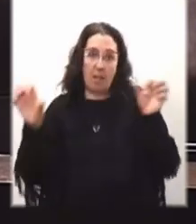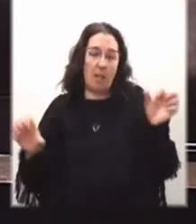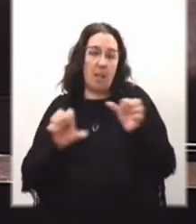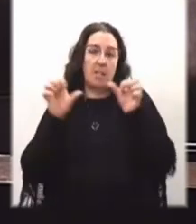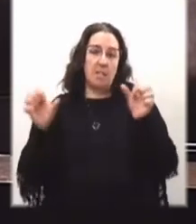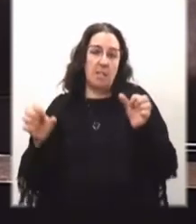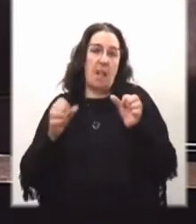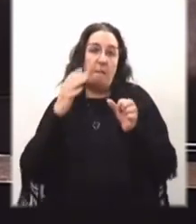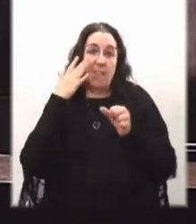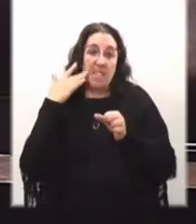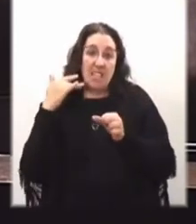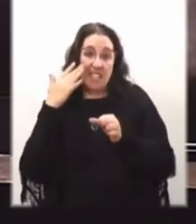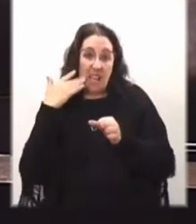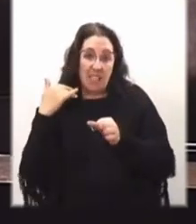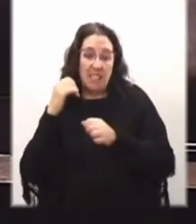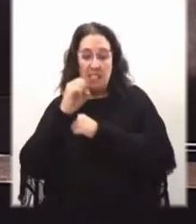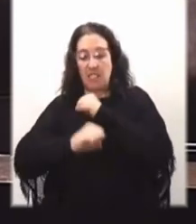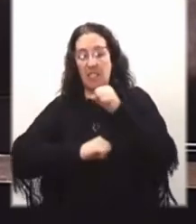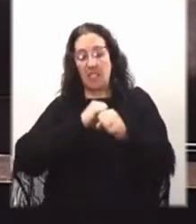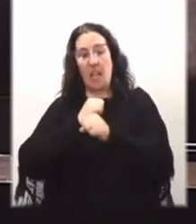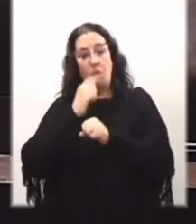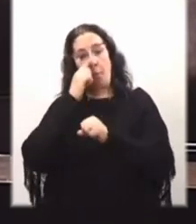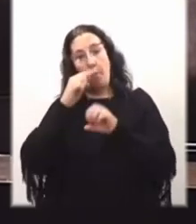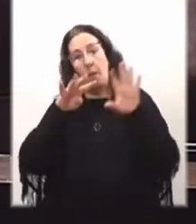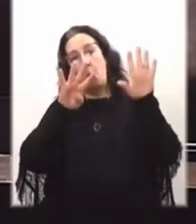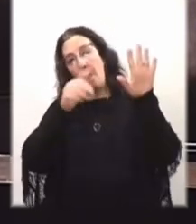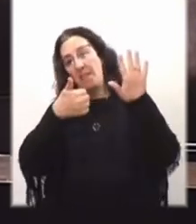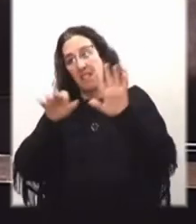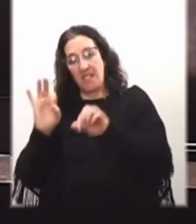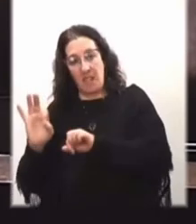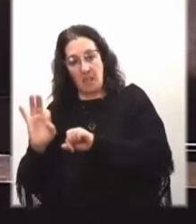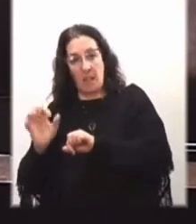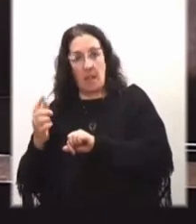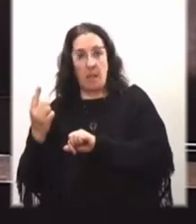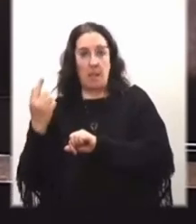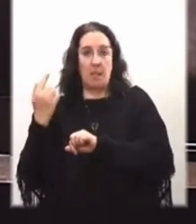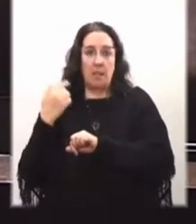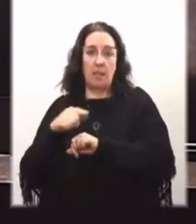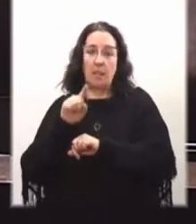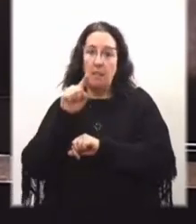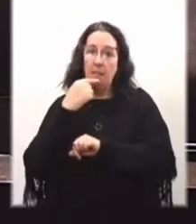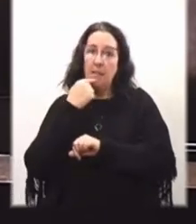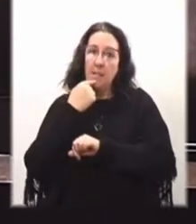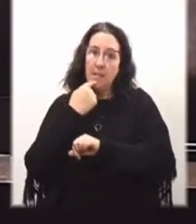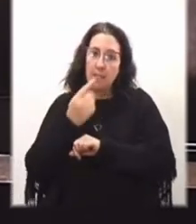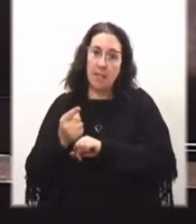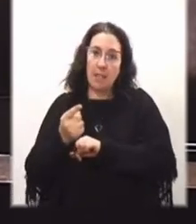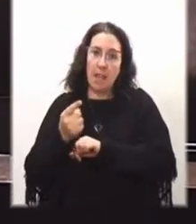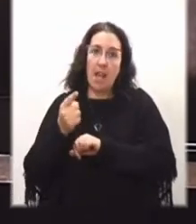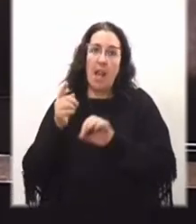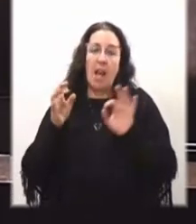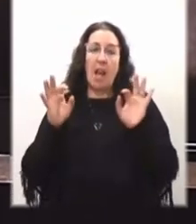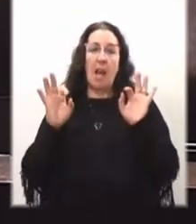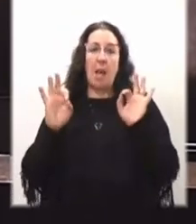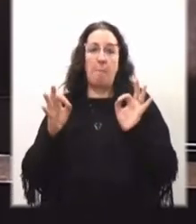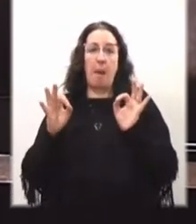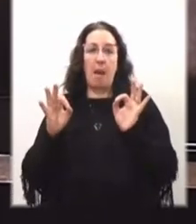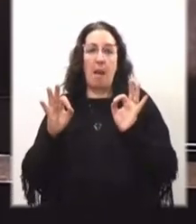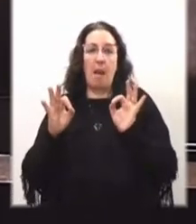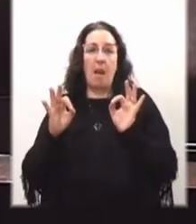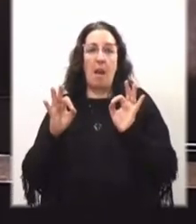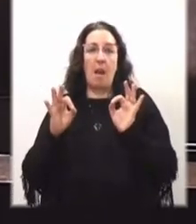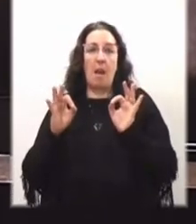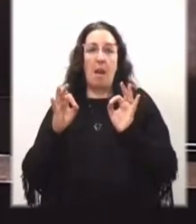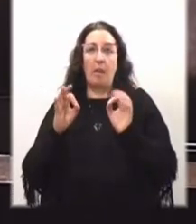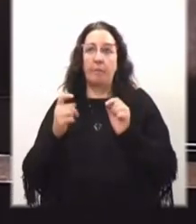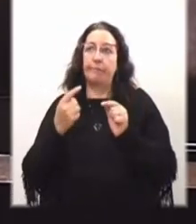años 60, y que él decía que una hermana le había soplado la